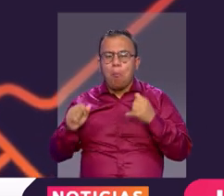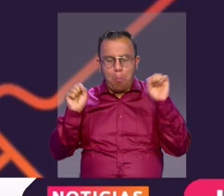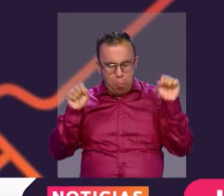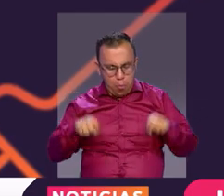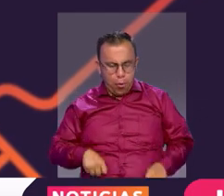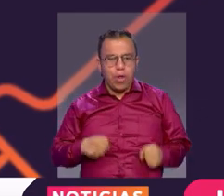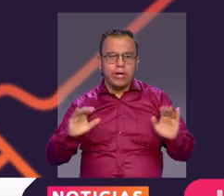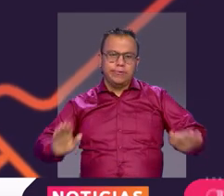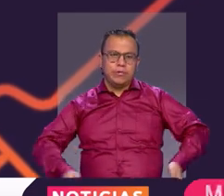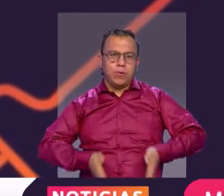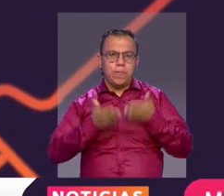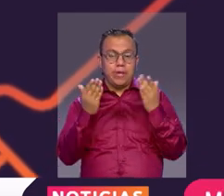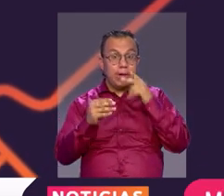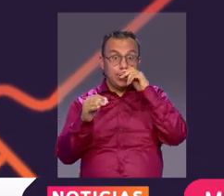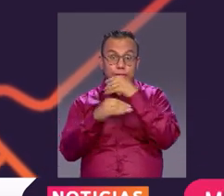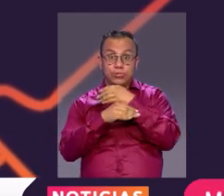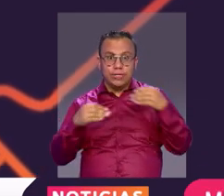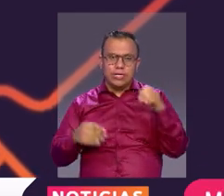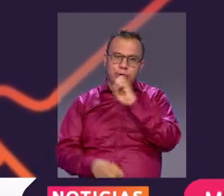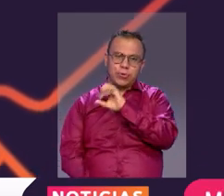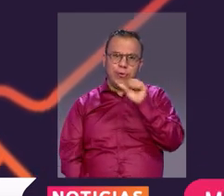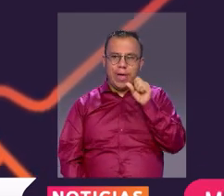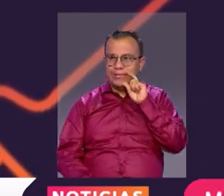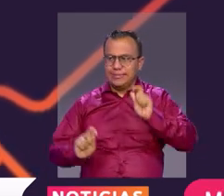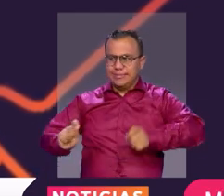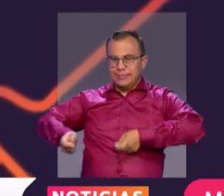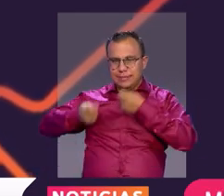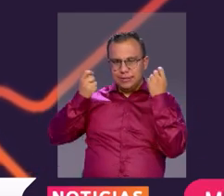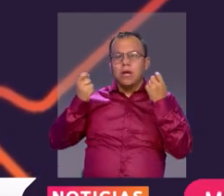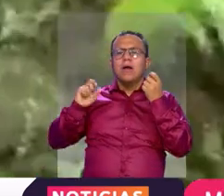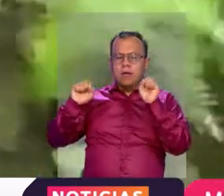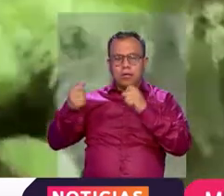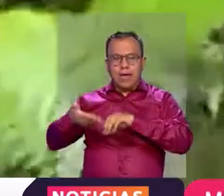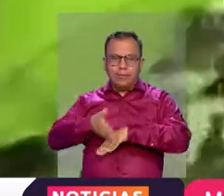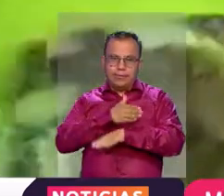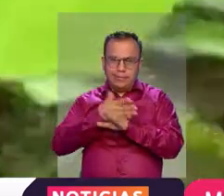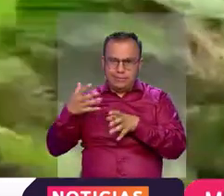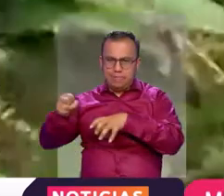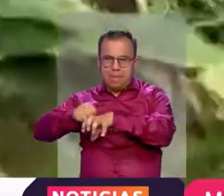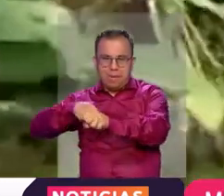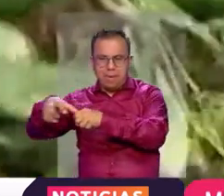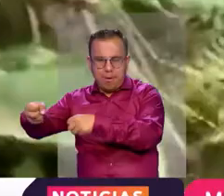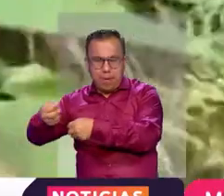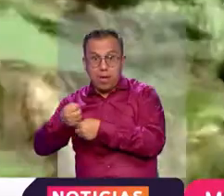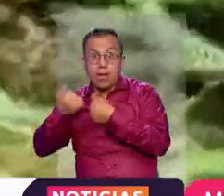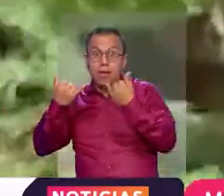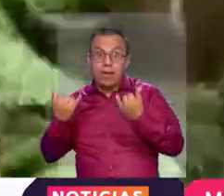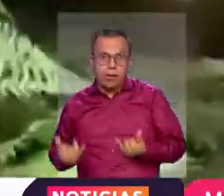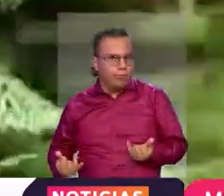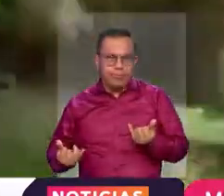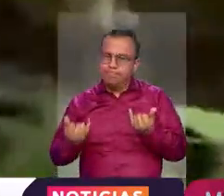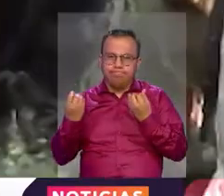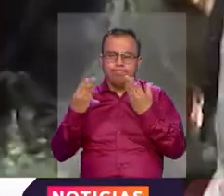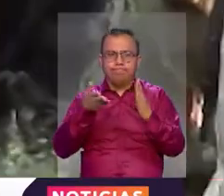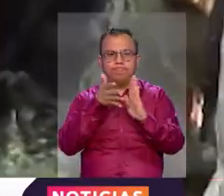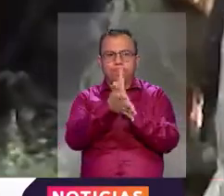poder recuperar a los niños, a las niñas que han sido reclutados. Hasta el momento no